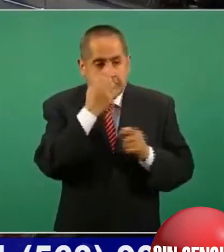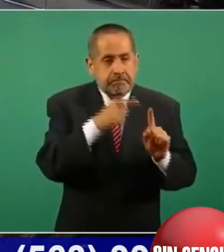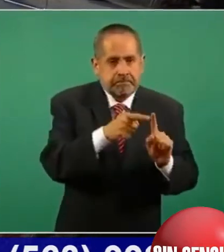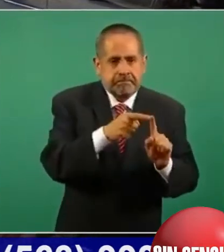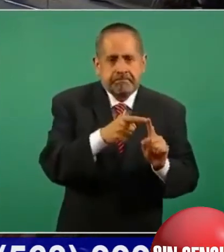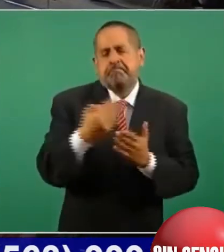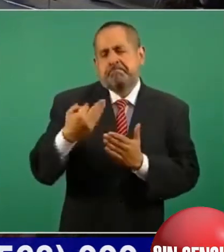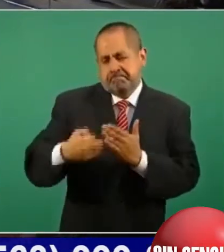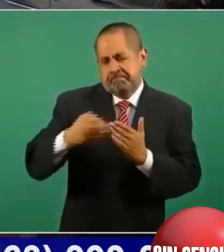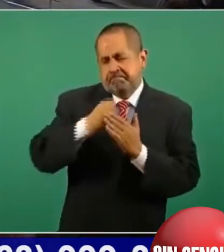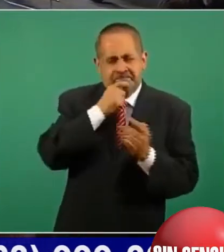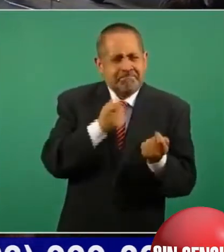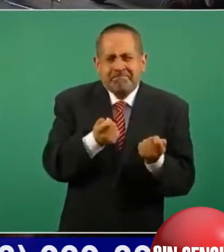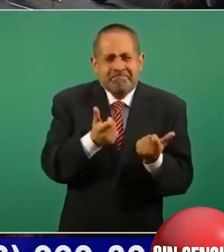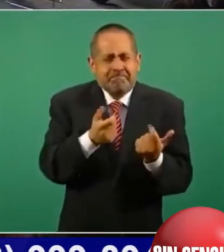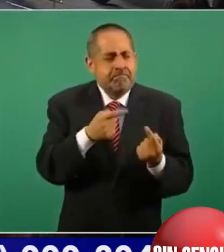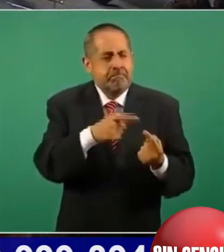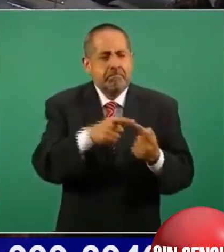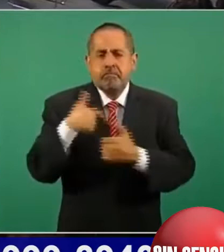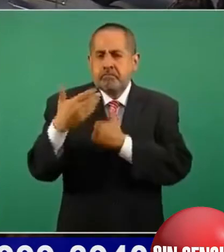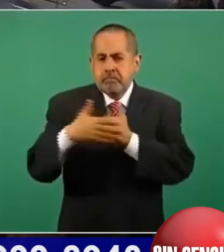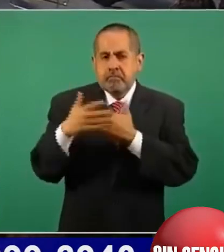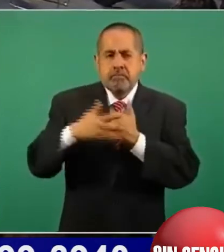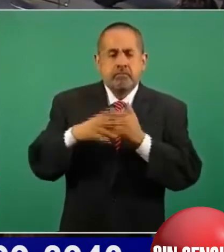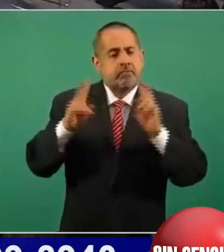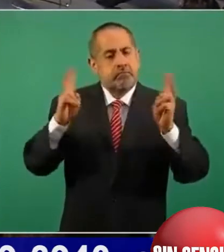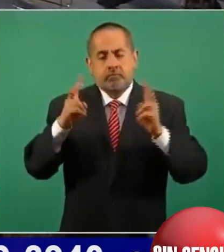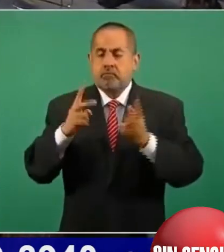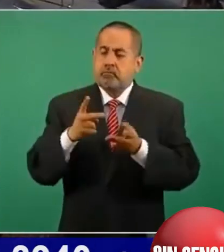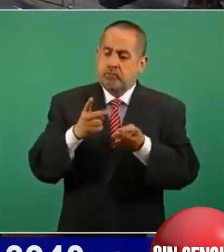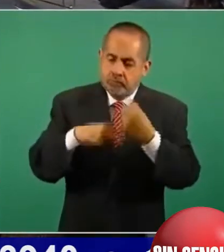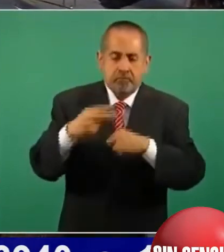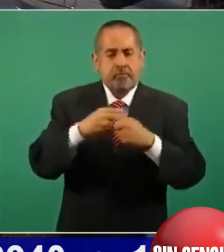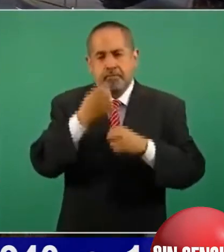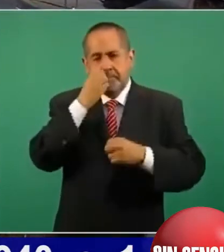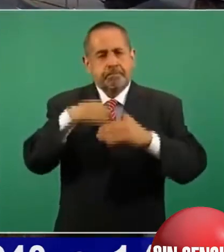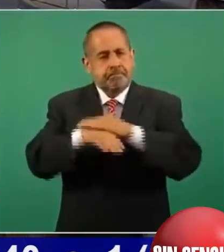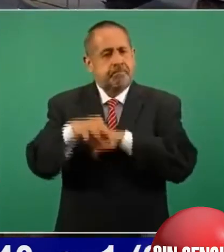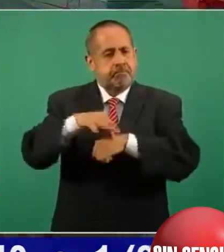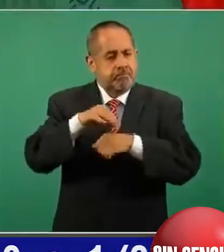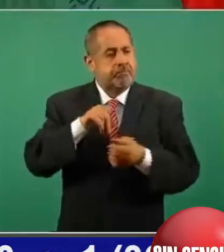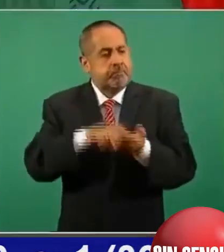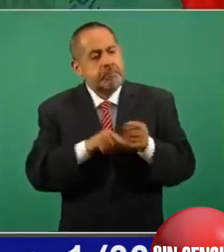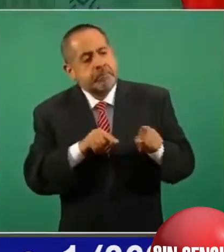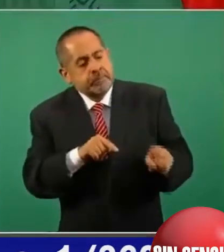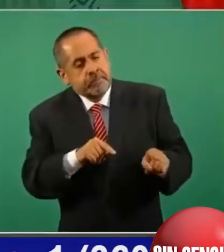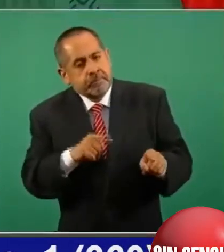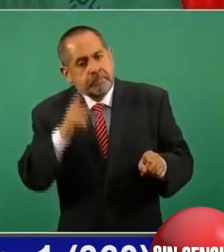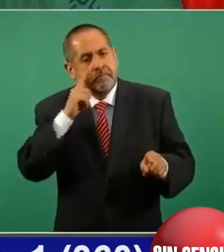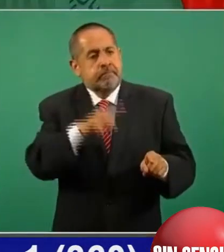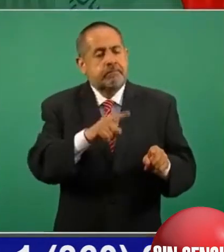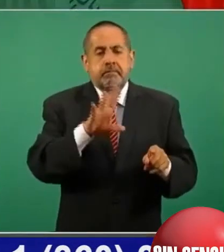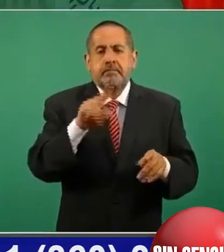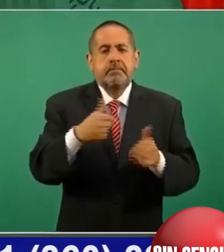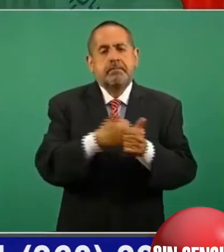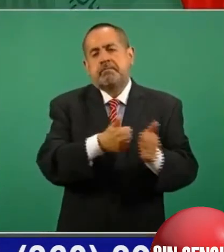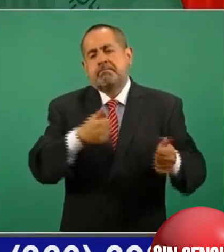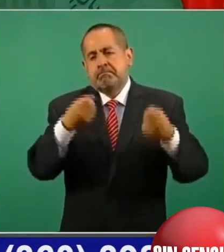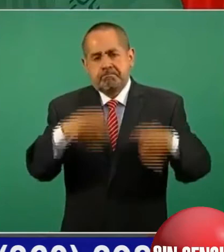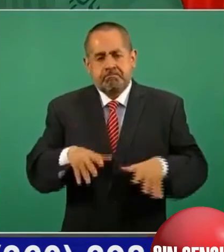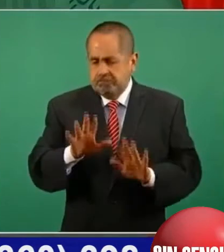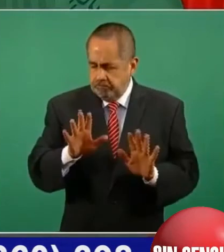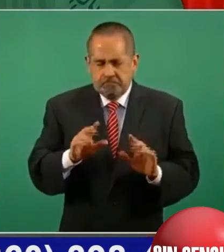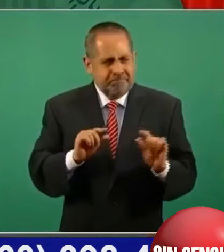atender con el protocolo de regreso a clases para precisamente evitar el rezago